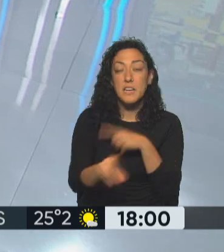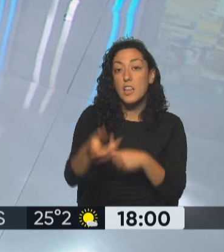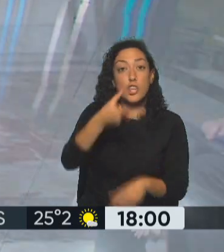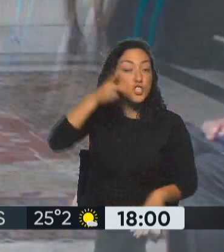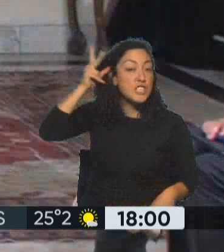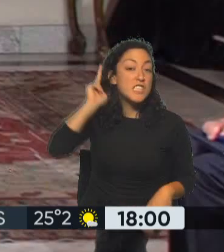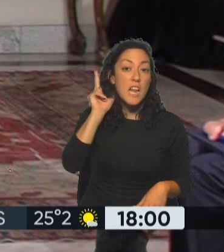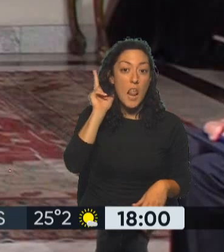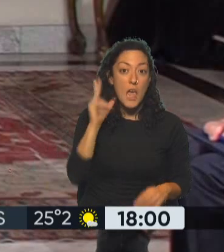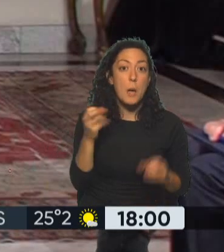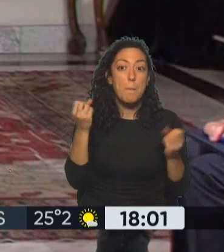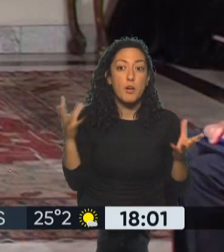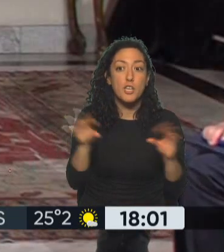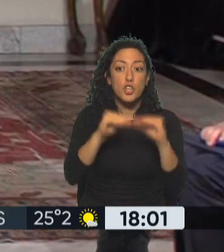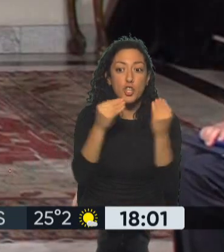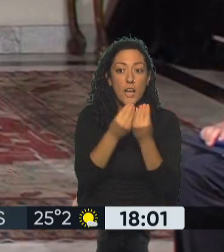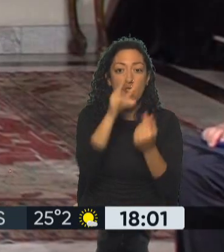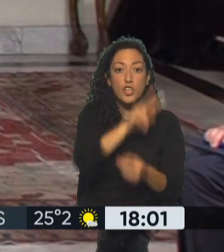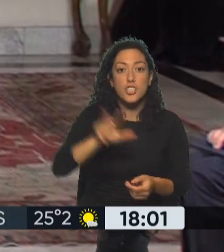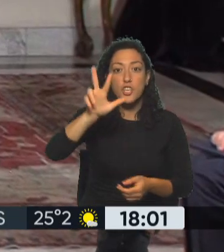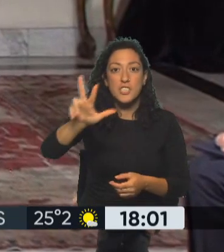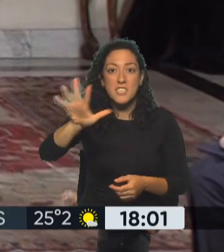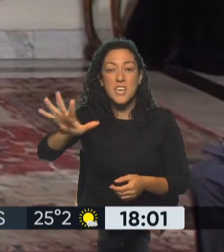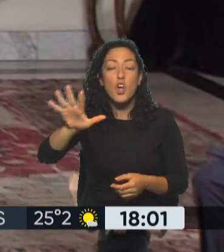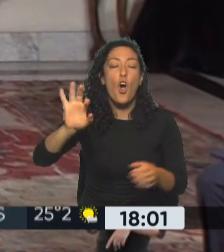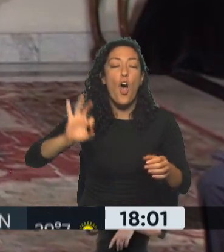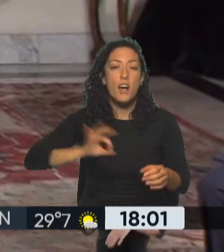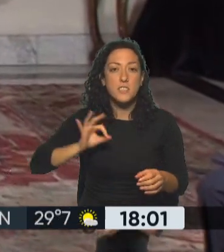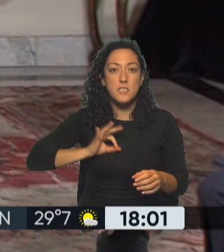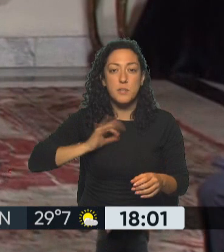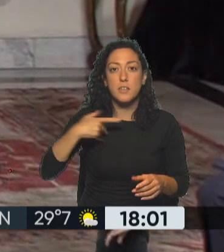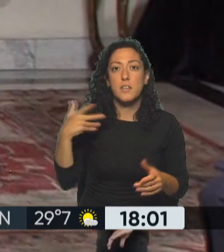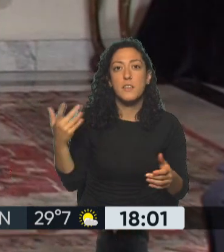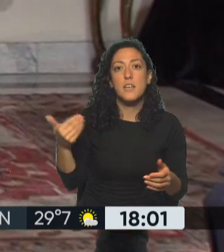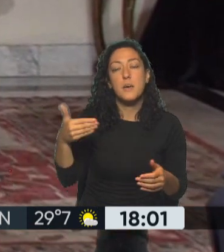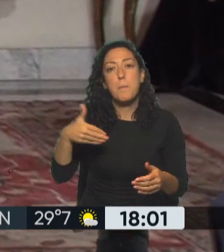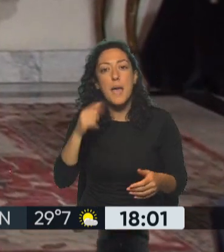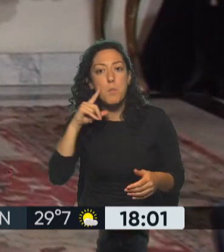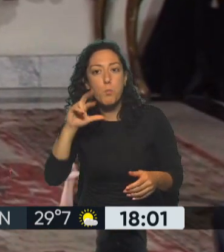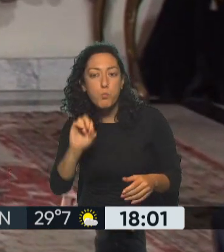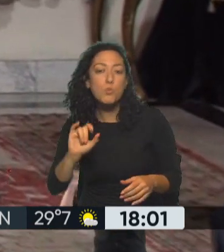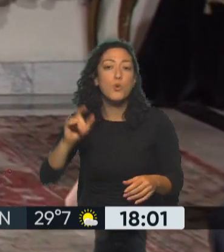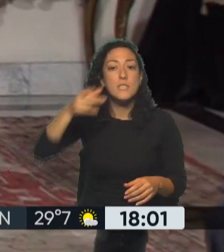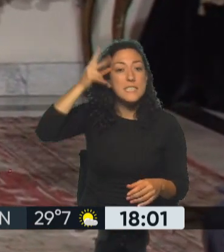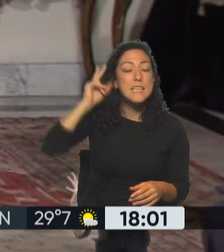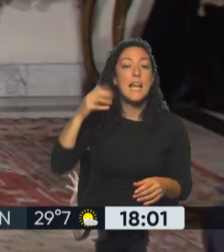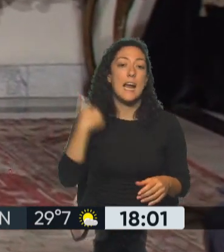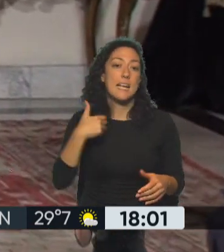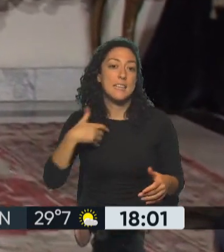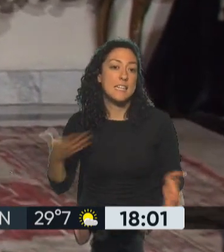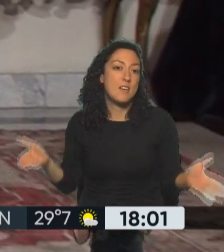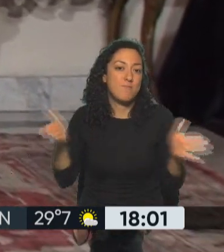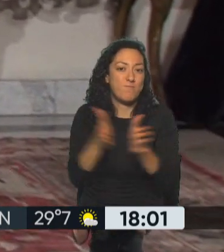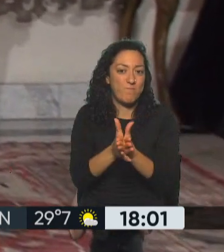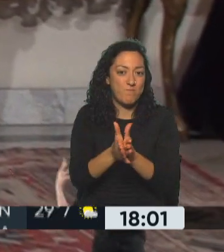vamos inmediatamente a Chile porque se cumplen 205 años del abrazo de Maipú y es el Día de la Amistad Argentino-Chilena. En vivo, los presidentes de